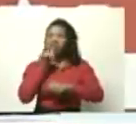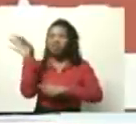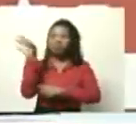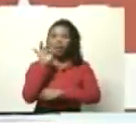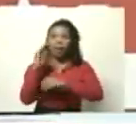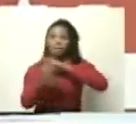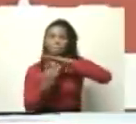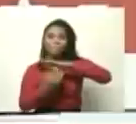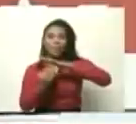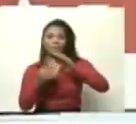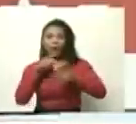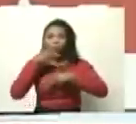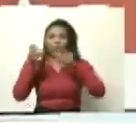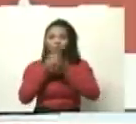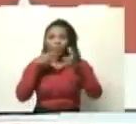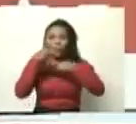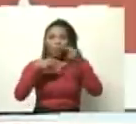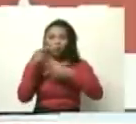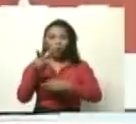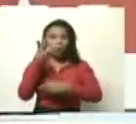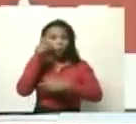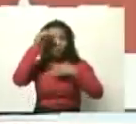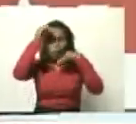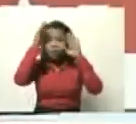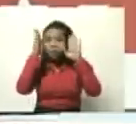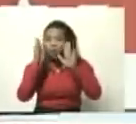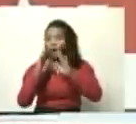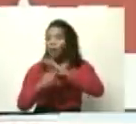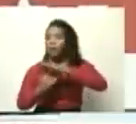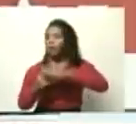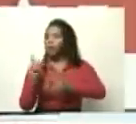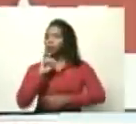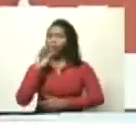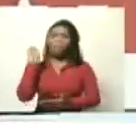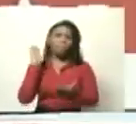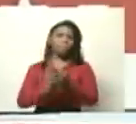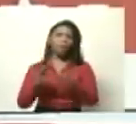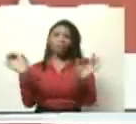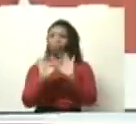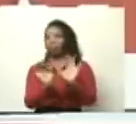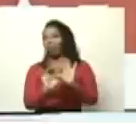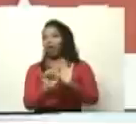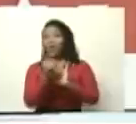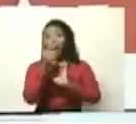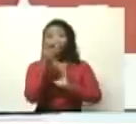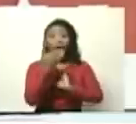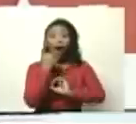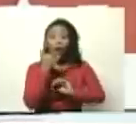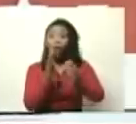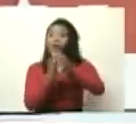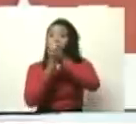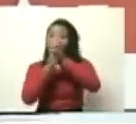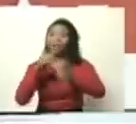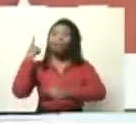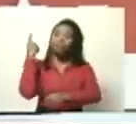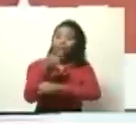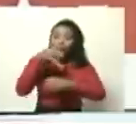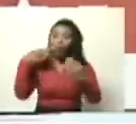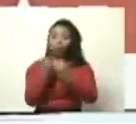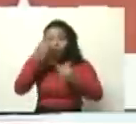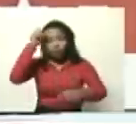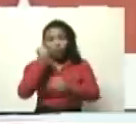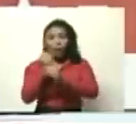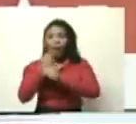del partido. Escuchemos a las bases. No impongamos nada. Si usted en verdad es líder, usted tiene que trabajar con el que las bases